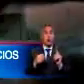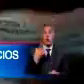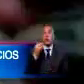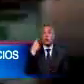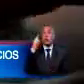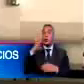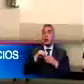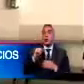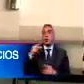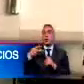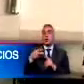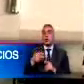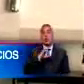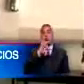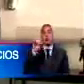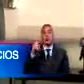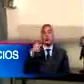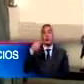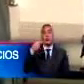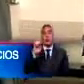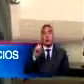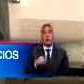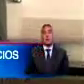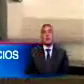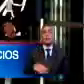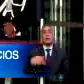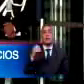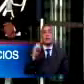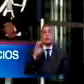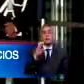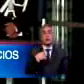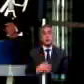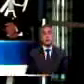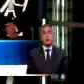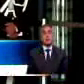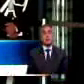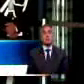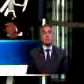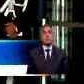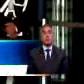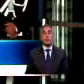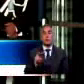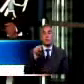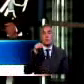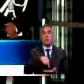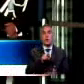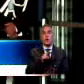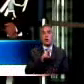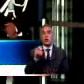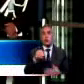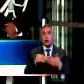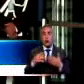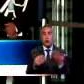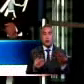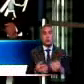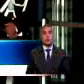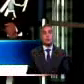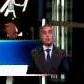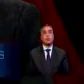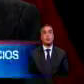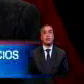millones de dólares la segunda. Jorge Avedrabo del Partido Social Cristiano se defendió. El depósito más grande que tuve fueron de $1,200. Entregamos con